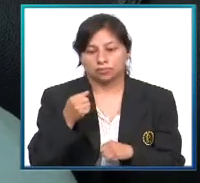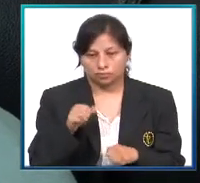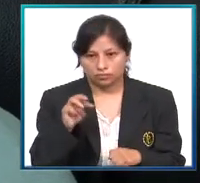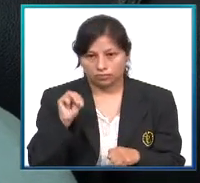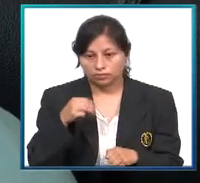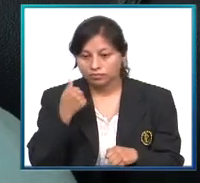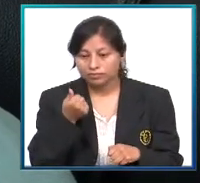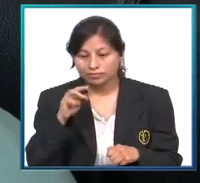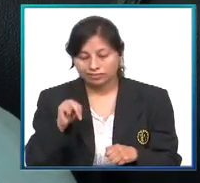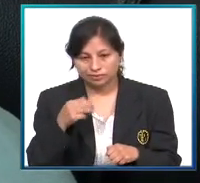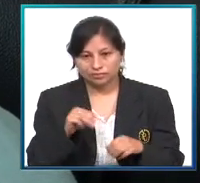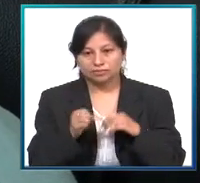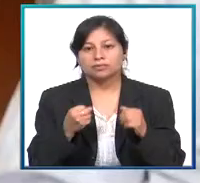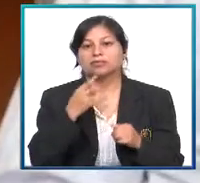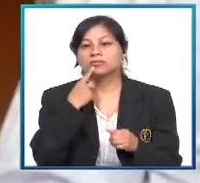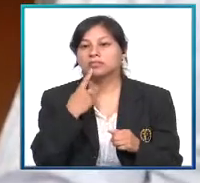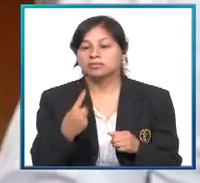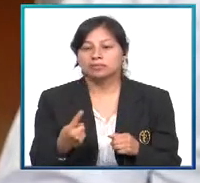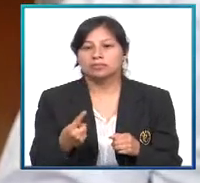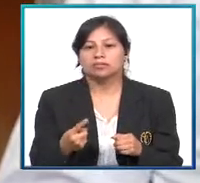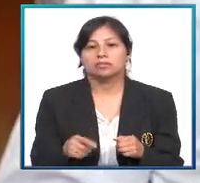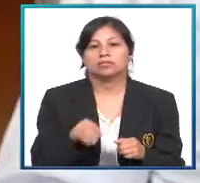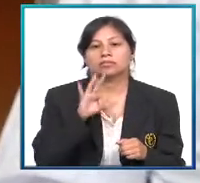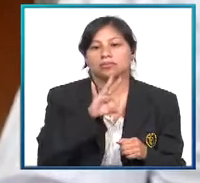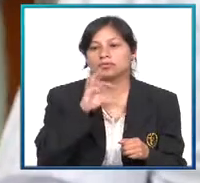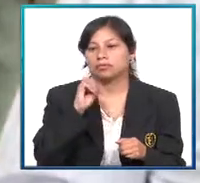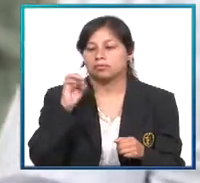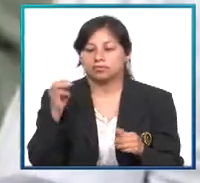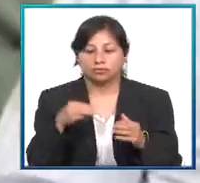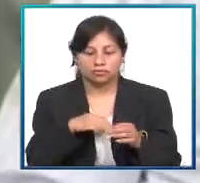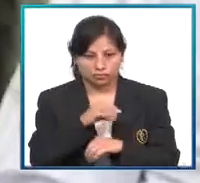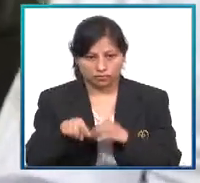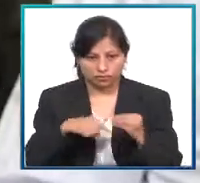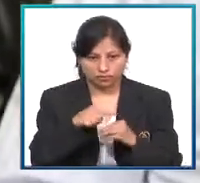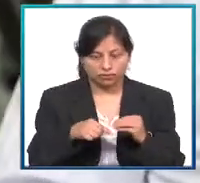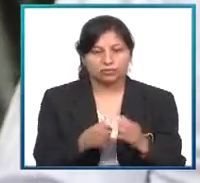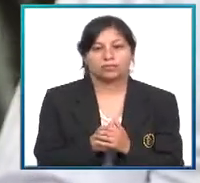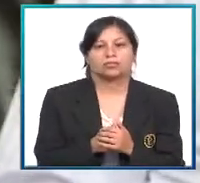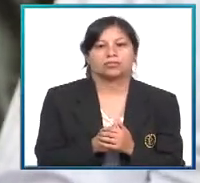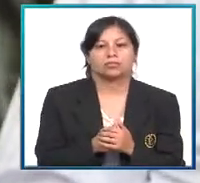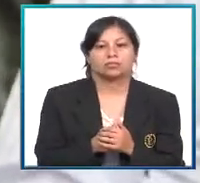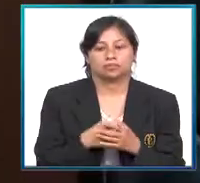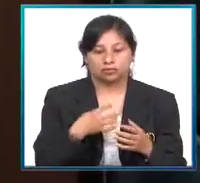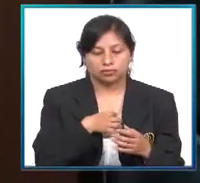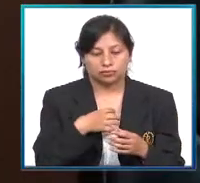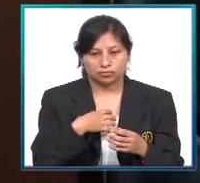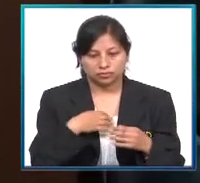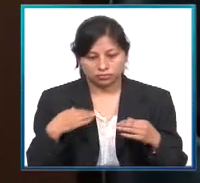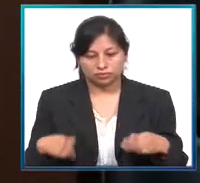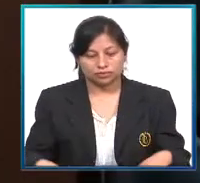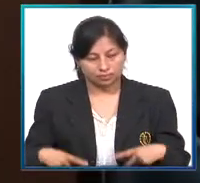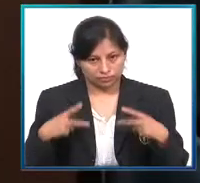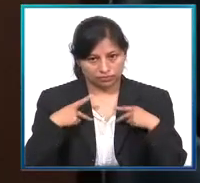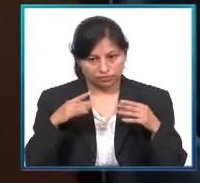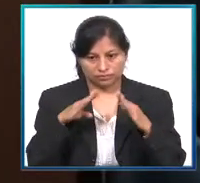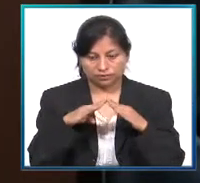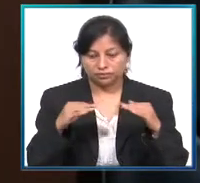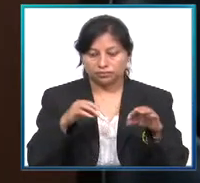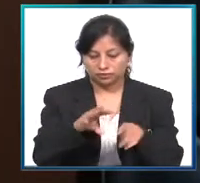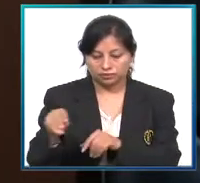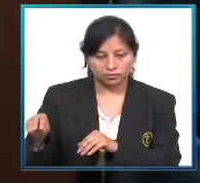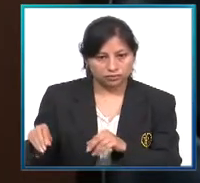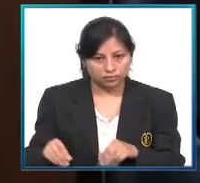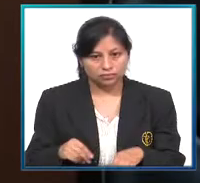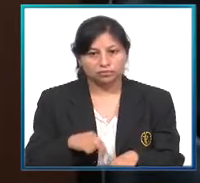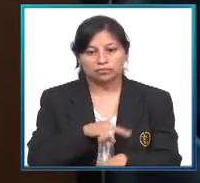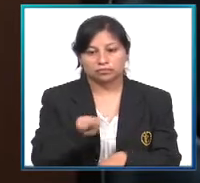beneficiando a unas 350 familias. Hugo Cardona, subsecretario del Registro General de la Propiedad, y Juan Pablo Biegler, coordinador